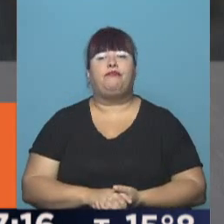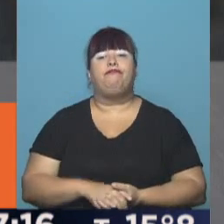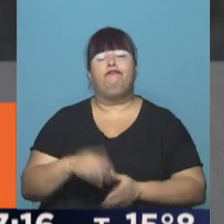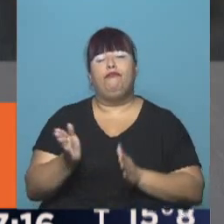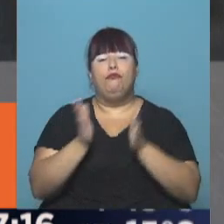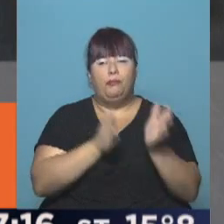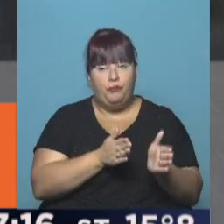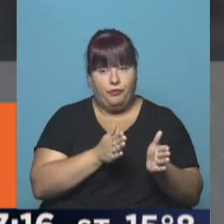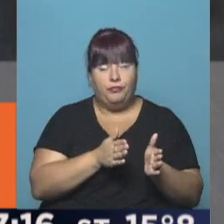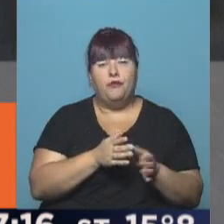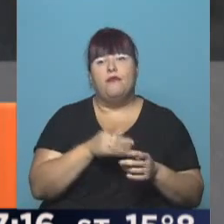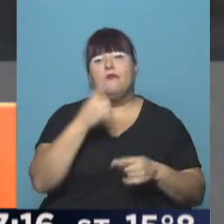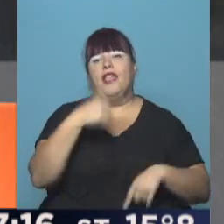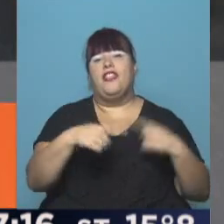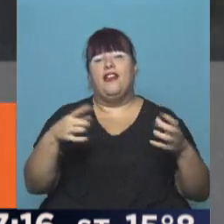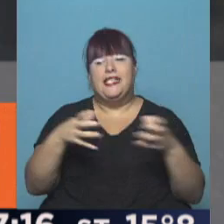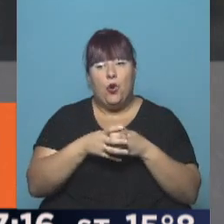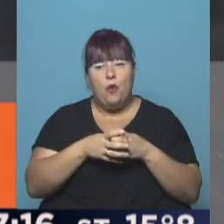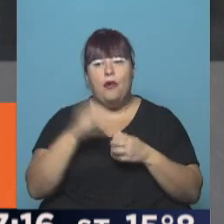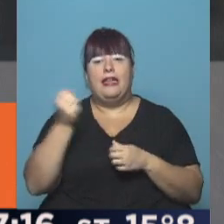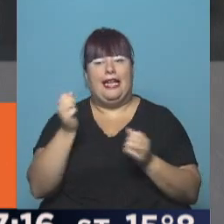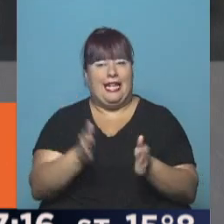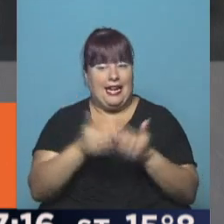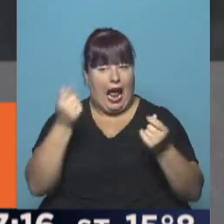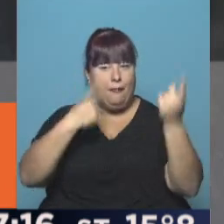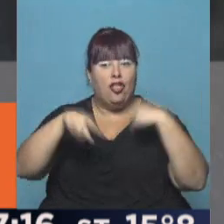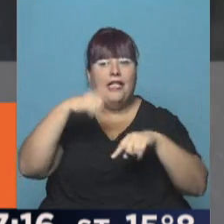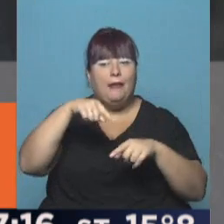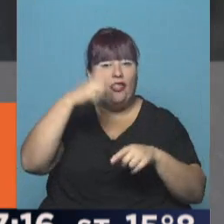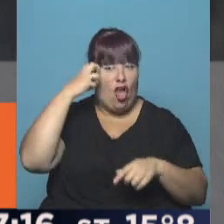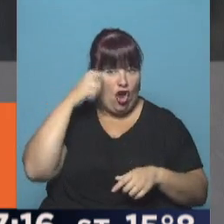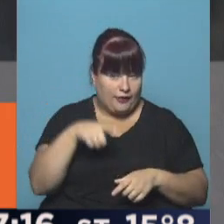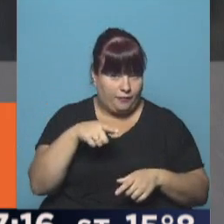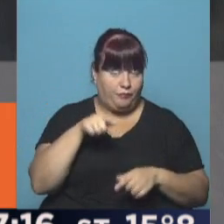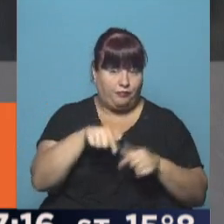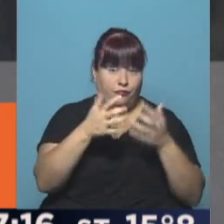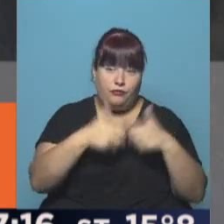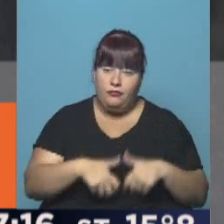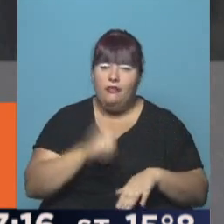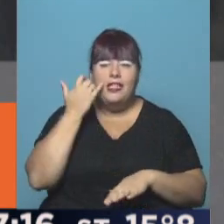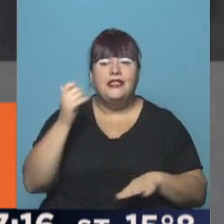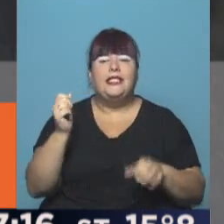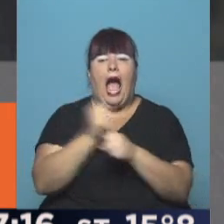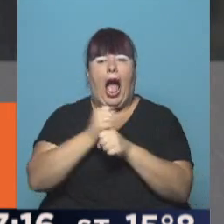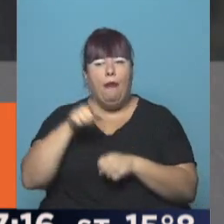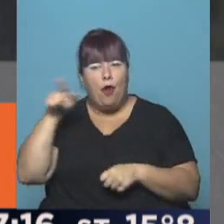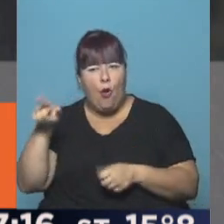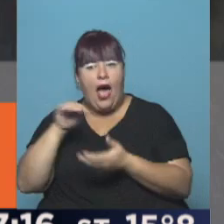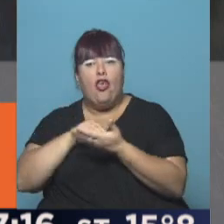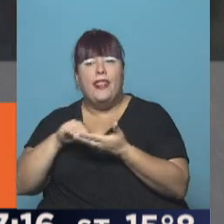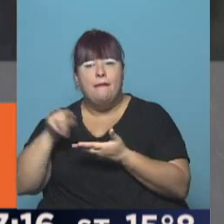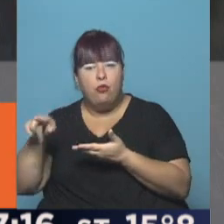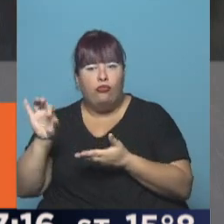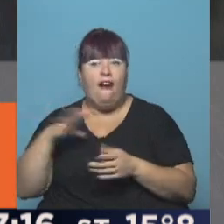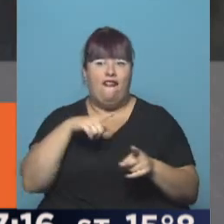por un lado, que desde los diferentes bloques quieren acelerar el trámite parlamentario de este proyecto que ya cuenta con la sanción de la